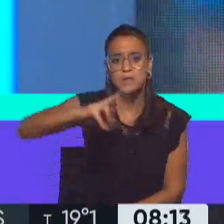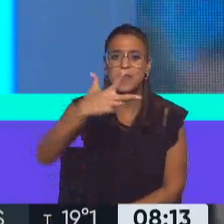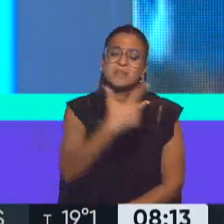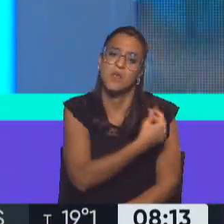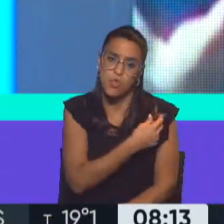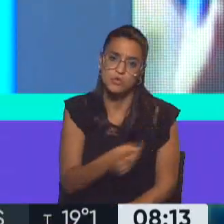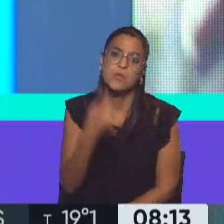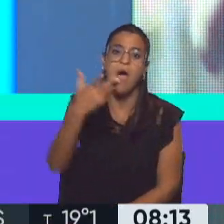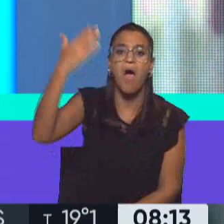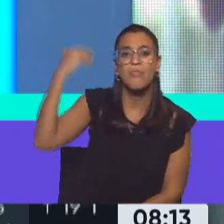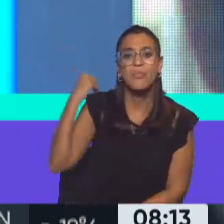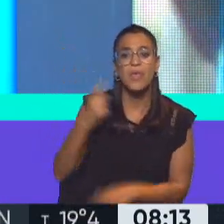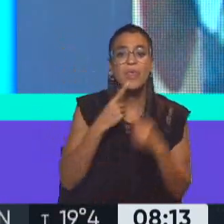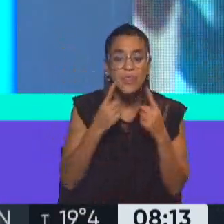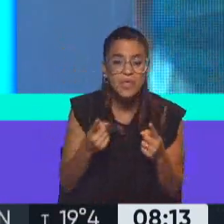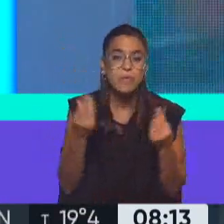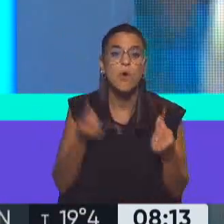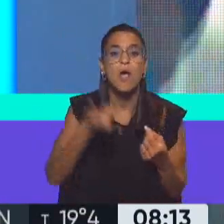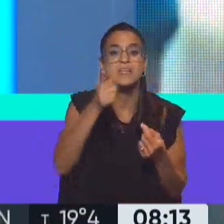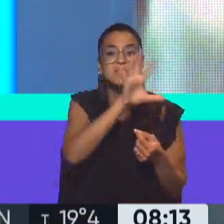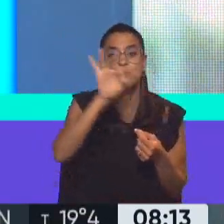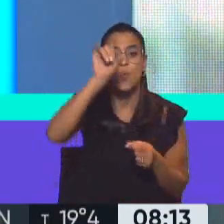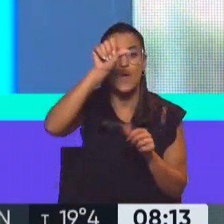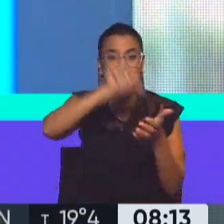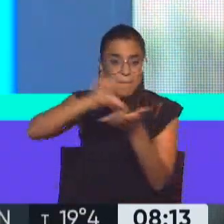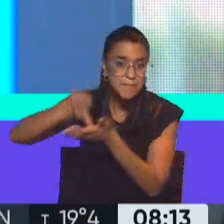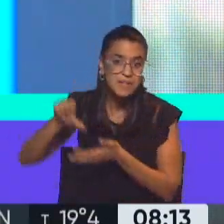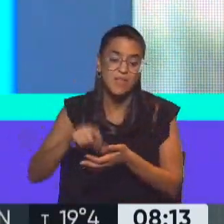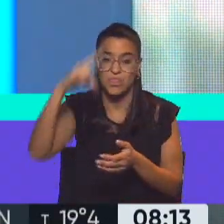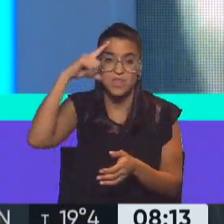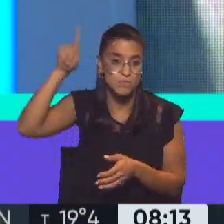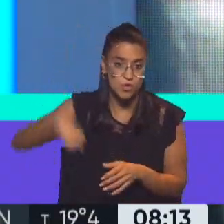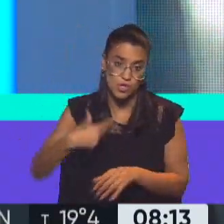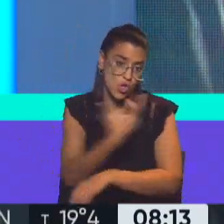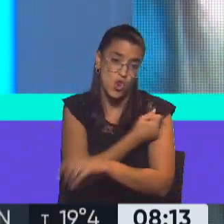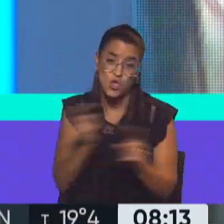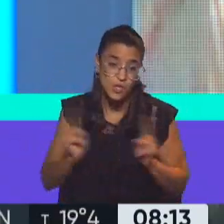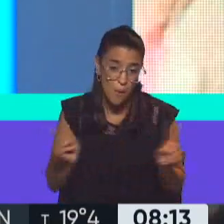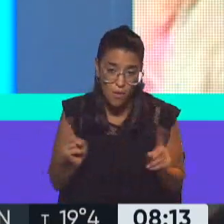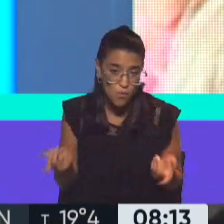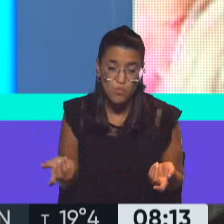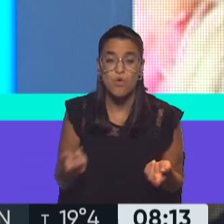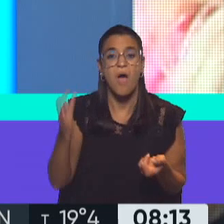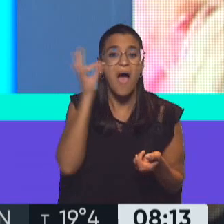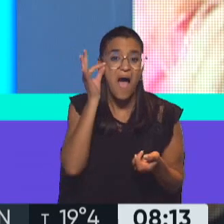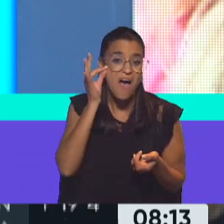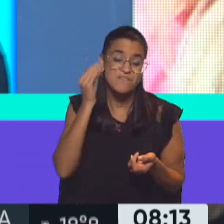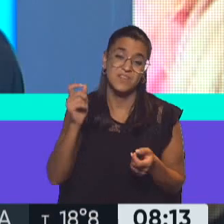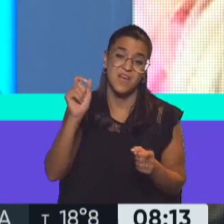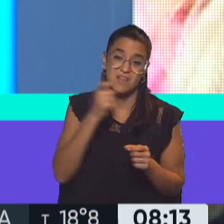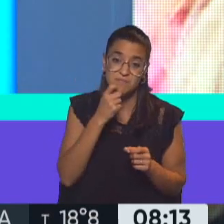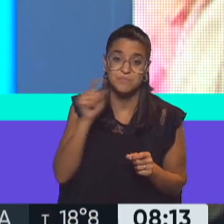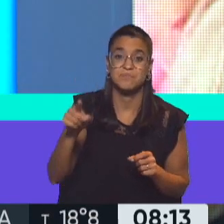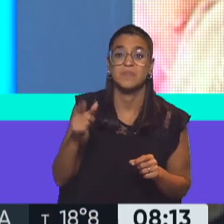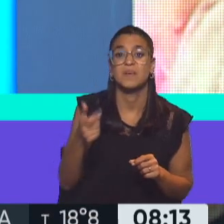dosis cuando dijimos que hay casi 50 países del mundo donde ni el 10% de la población se vacunó. El África es el ejemplo más claro.